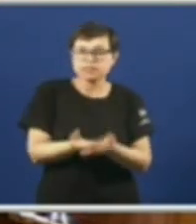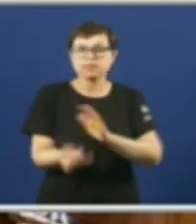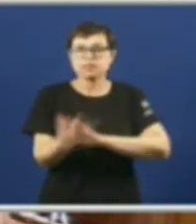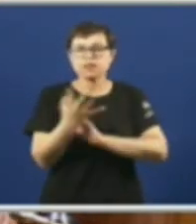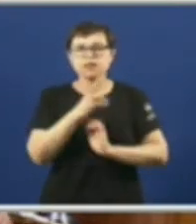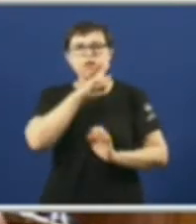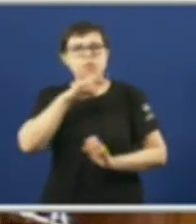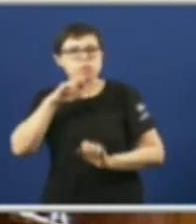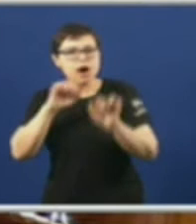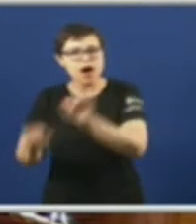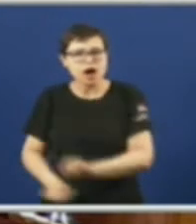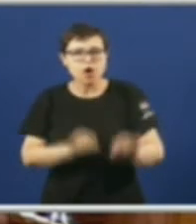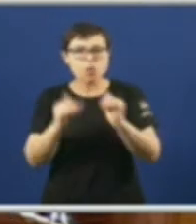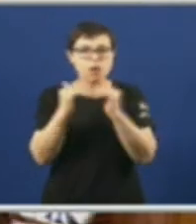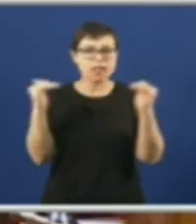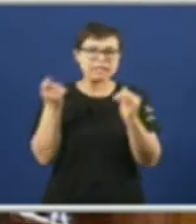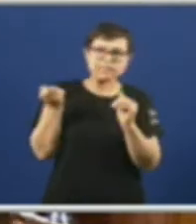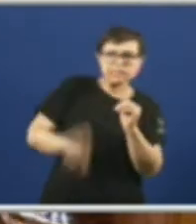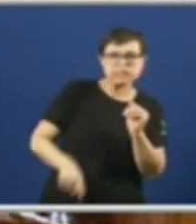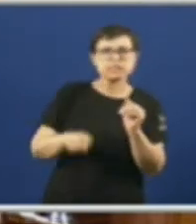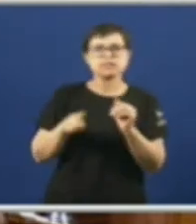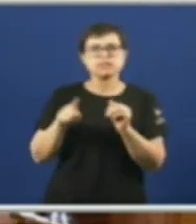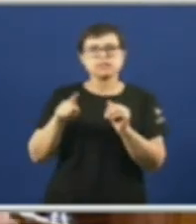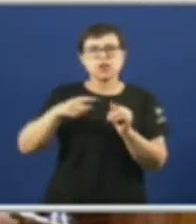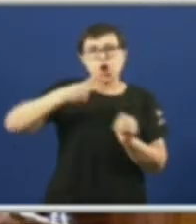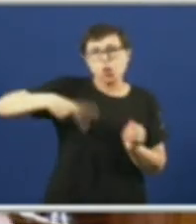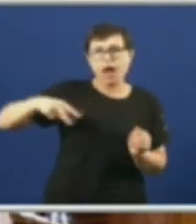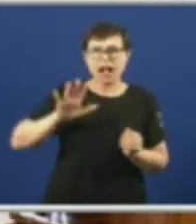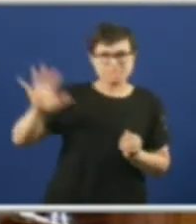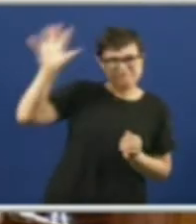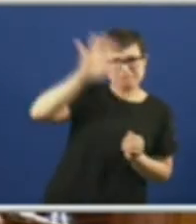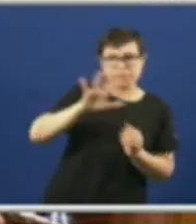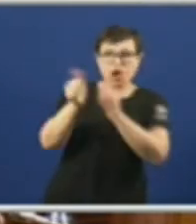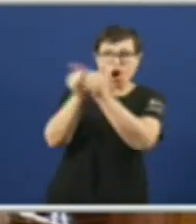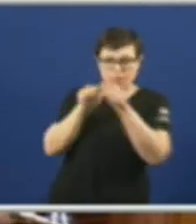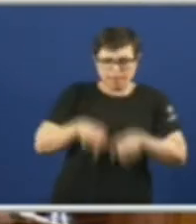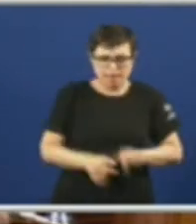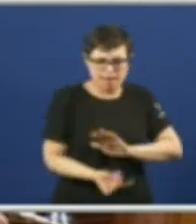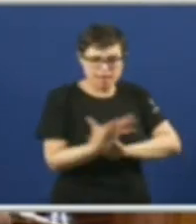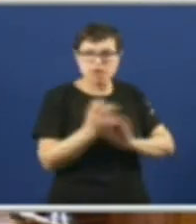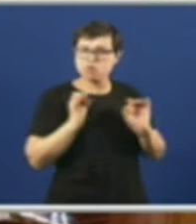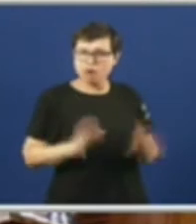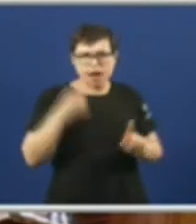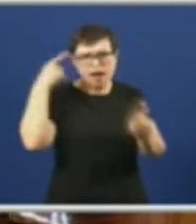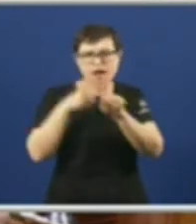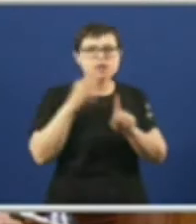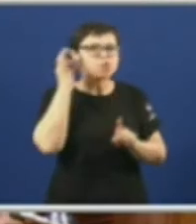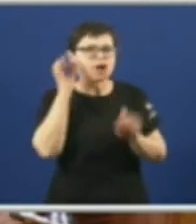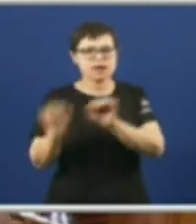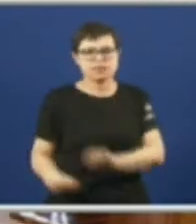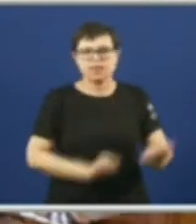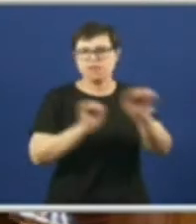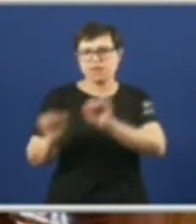igualdade similar ás que teñen os países nórdicos para poñer en marcha máis mecanismos para defender as mulleres. E por